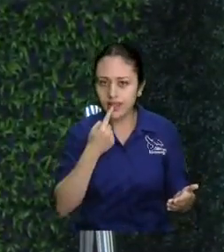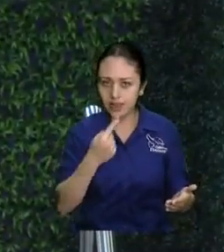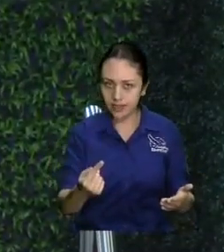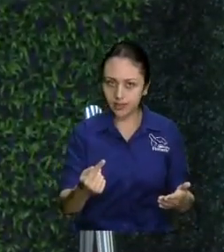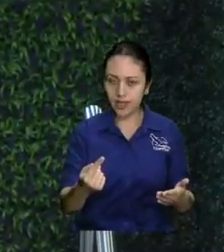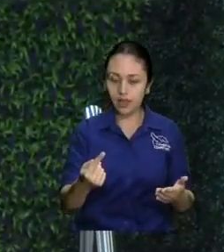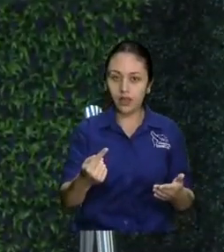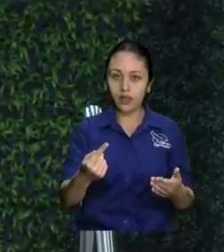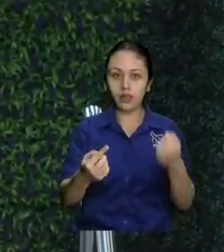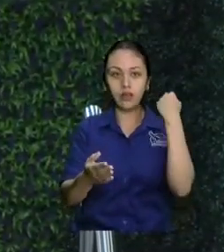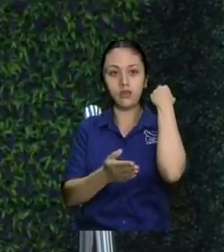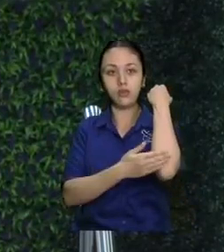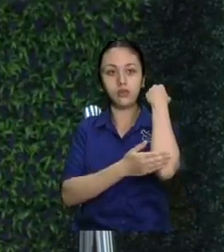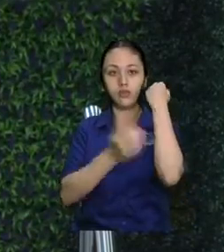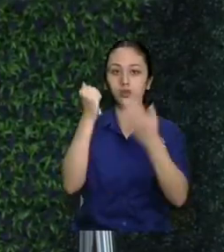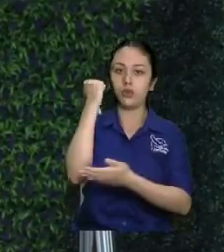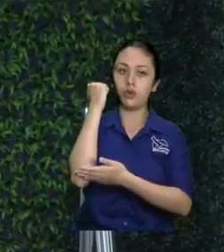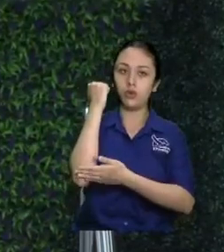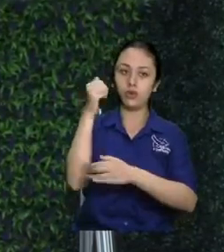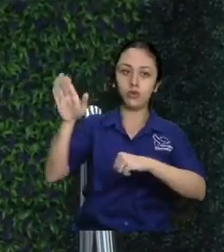mesa?